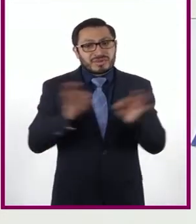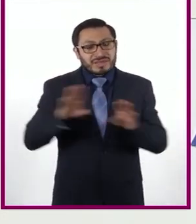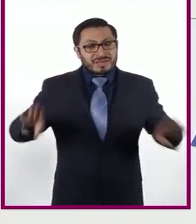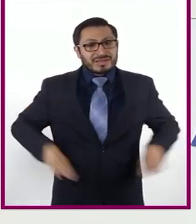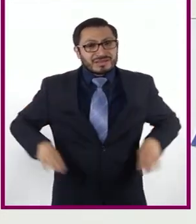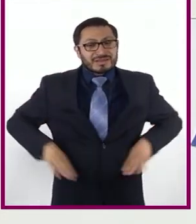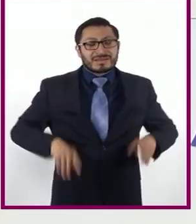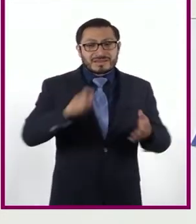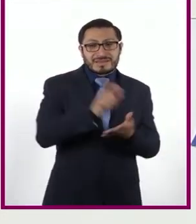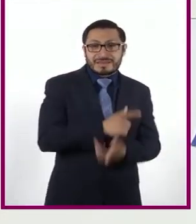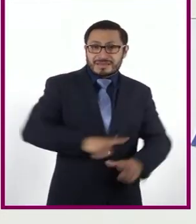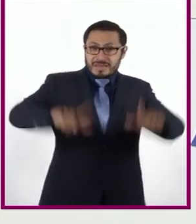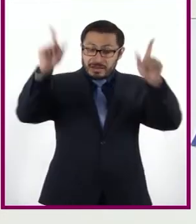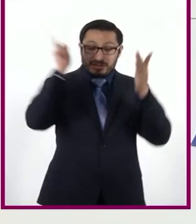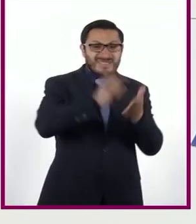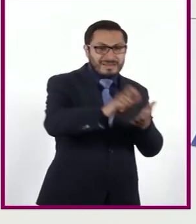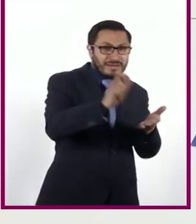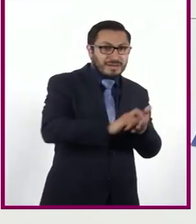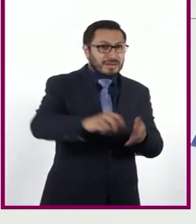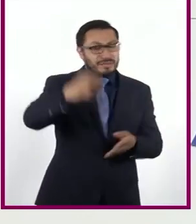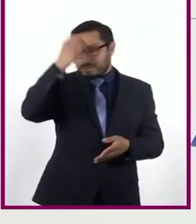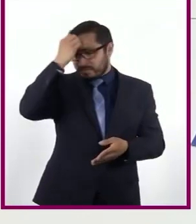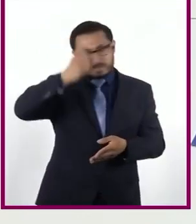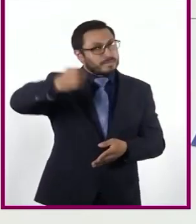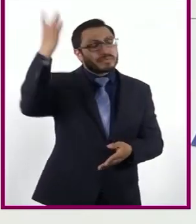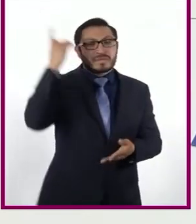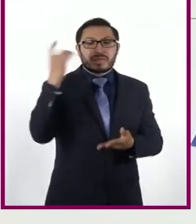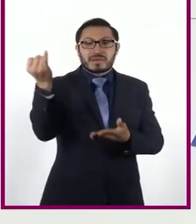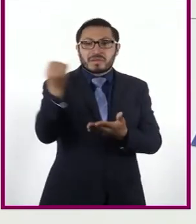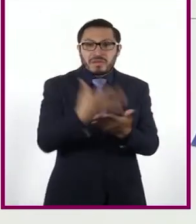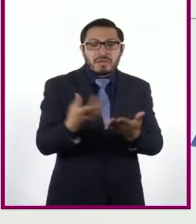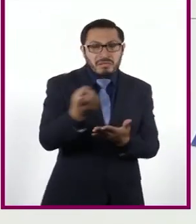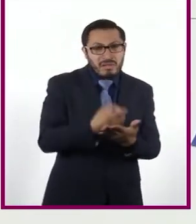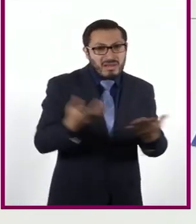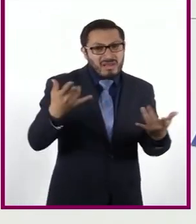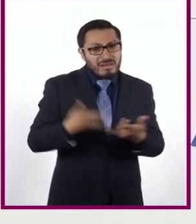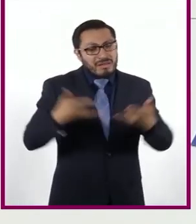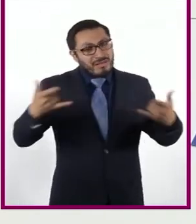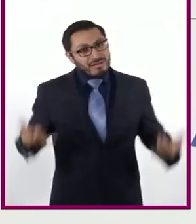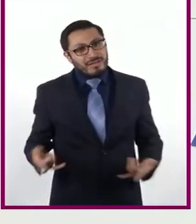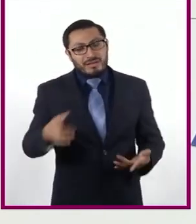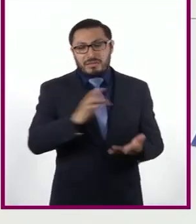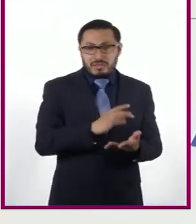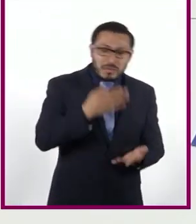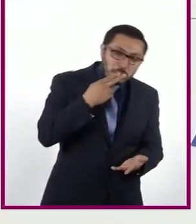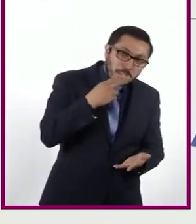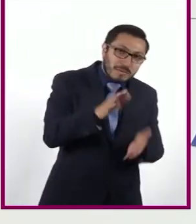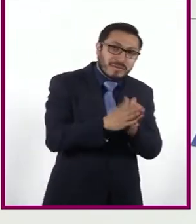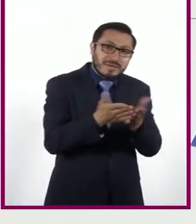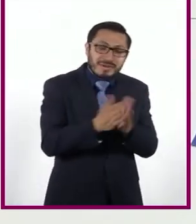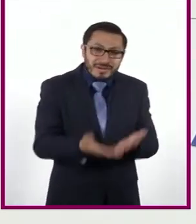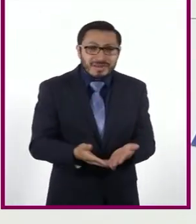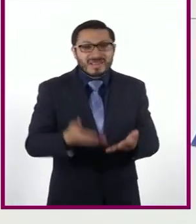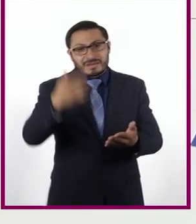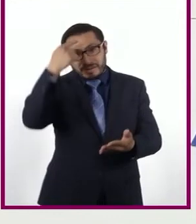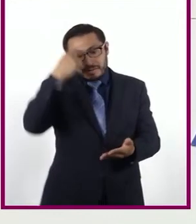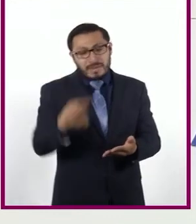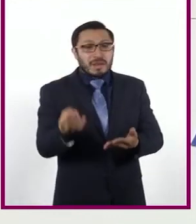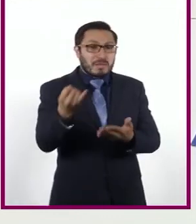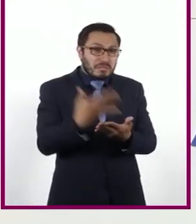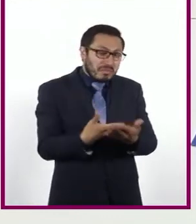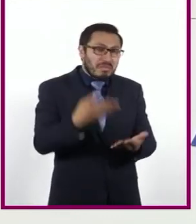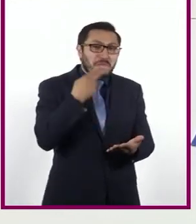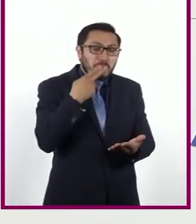importantes del liberalismo. No olviden continuar ilustrando su historieta. Te puedes apoyar de tu libro de texto para retomar algunas imágenes